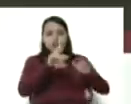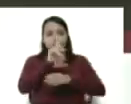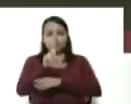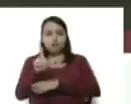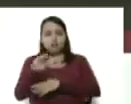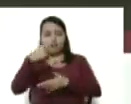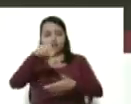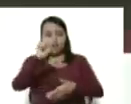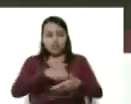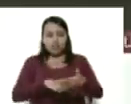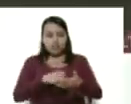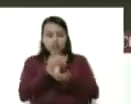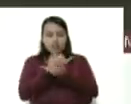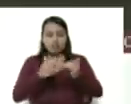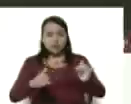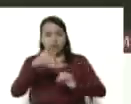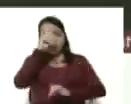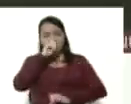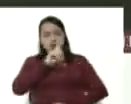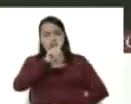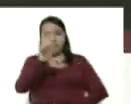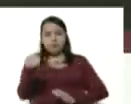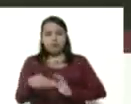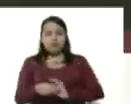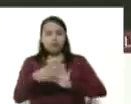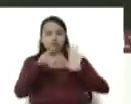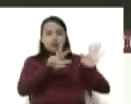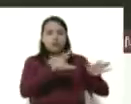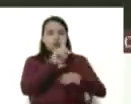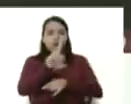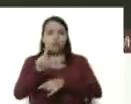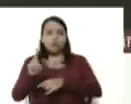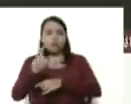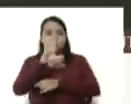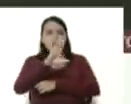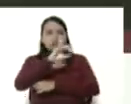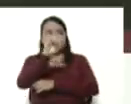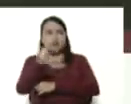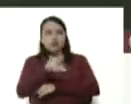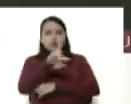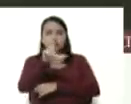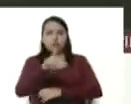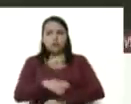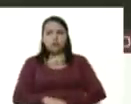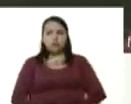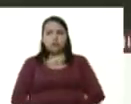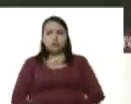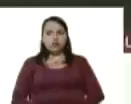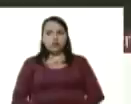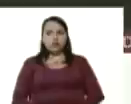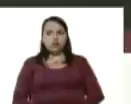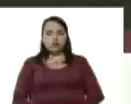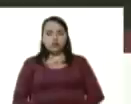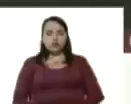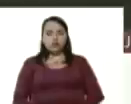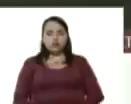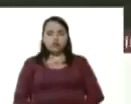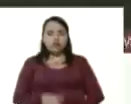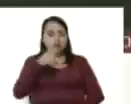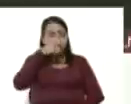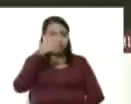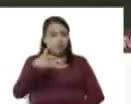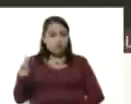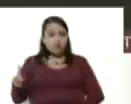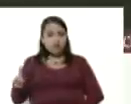independencia de 1811, 5 de julio, glorioso 5 de julio, los patriotas